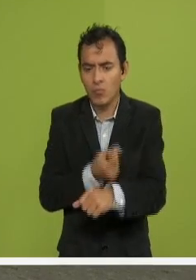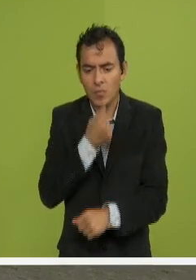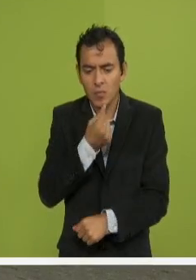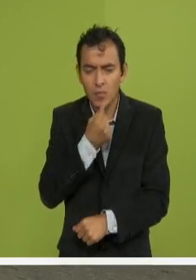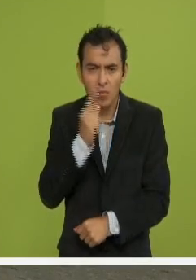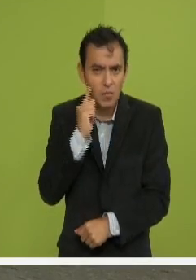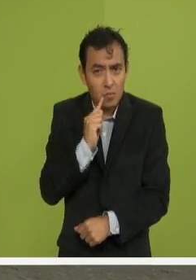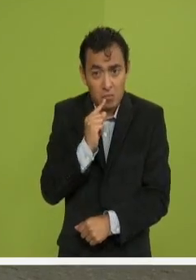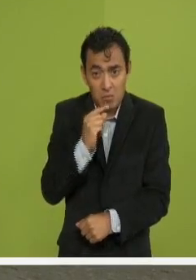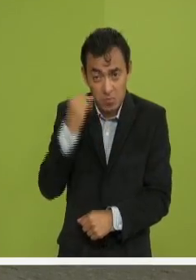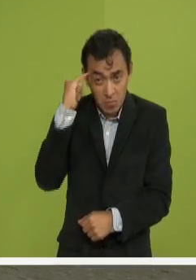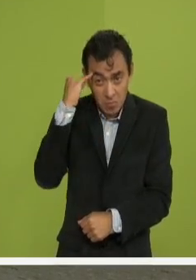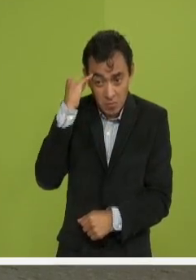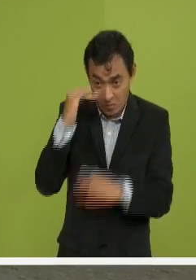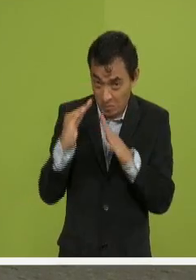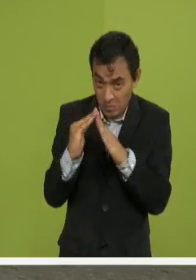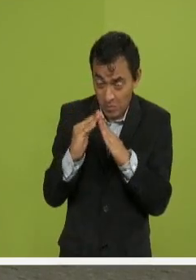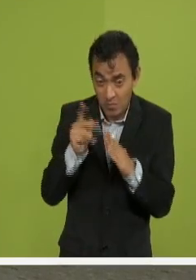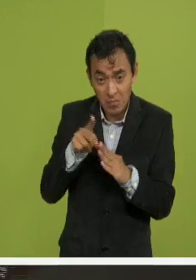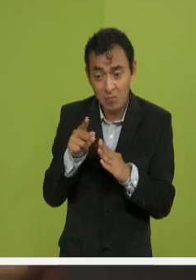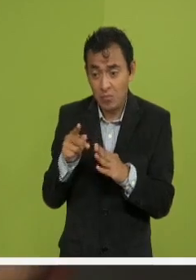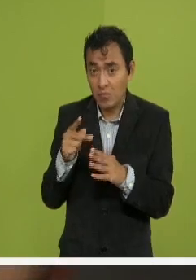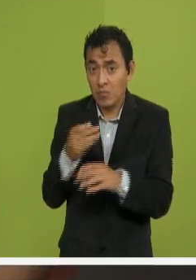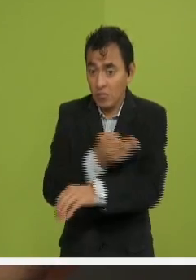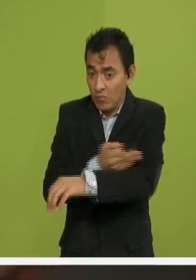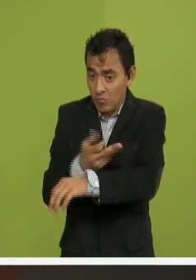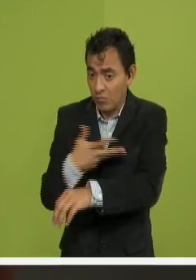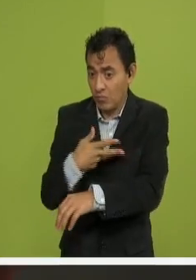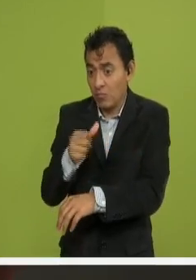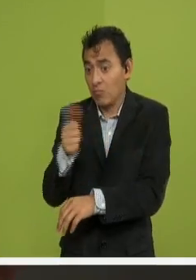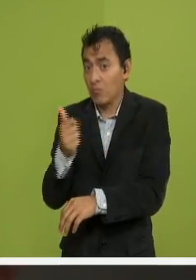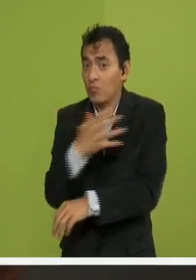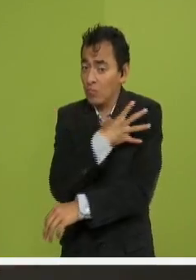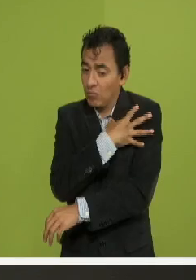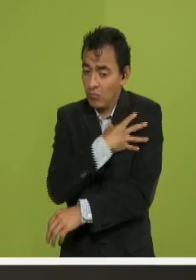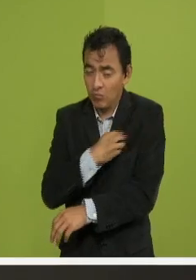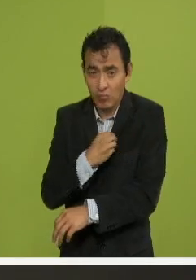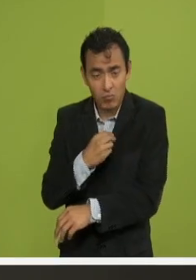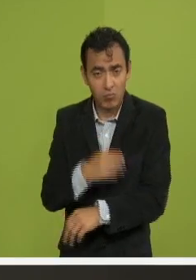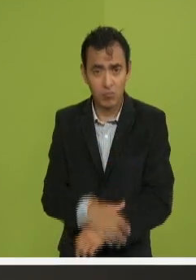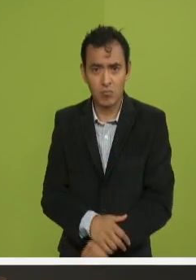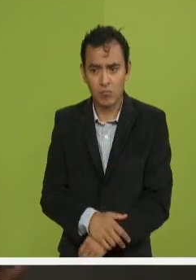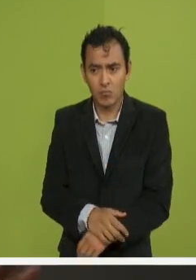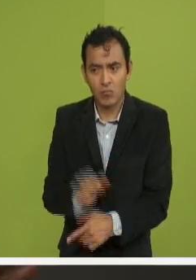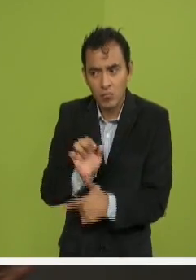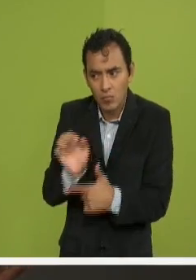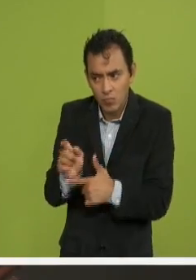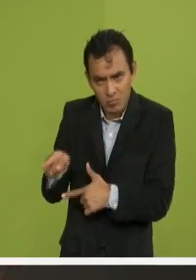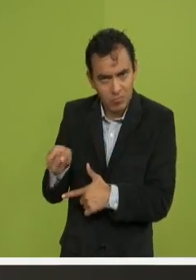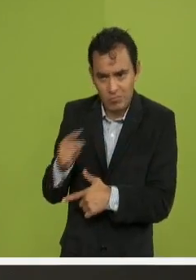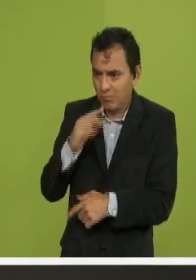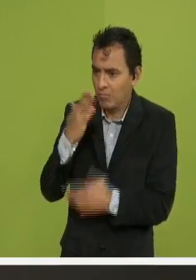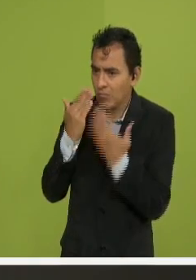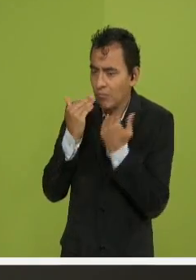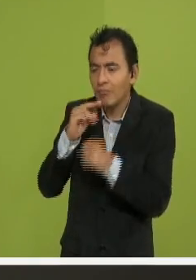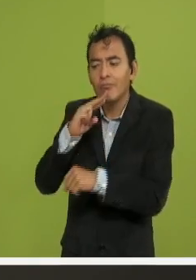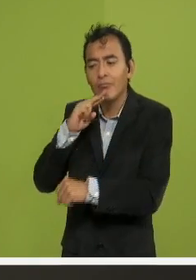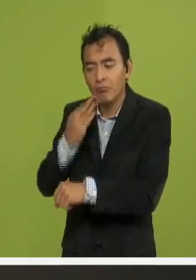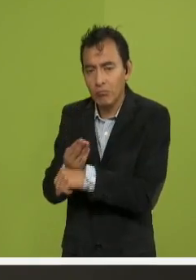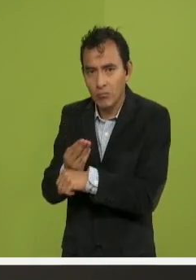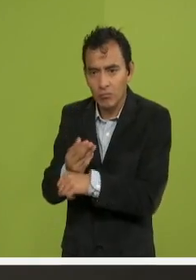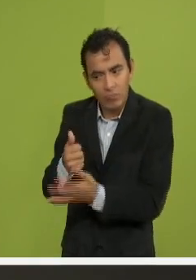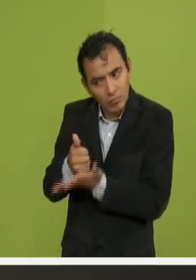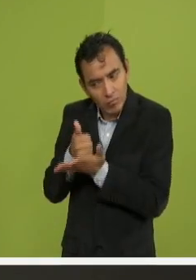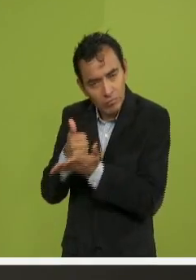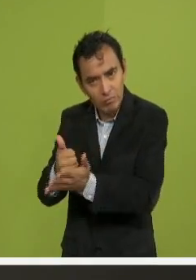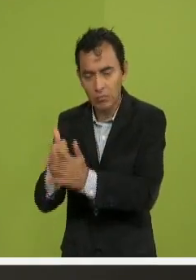la niña indígena en casa, pero también la familia tiene otros dos o tres hijos propios. Pero sí. Entonces, ellos no tienen responsabilidades, pero el